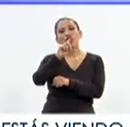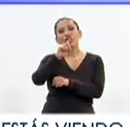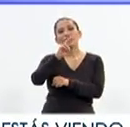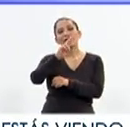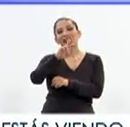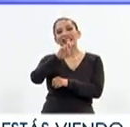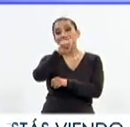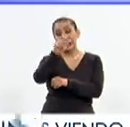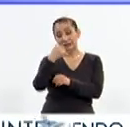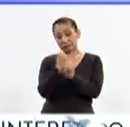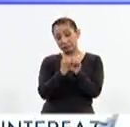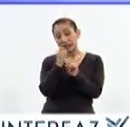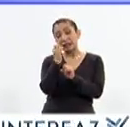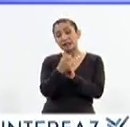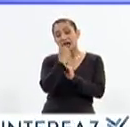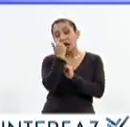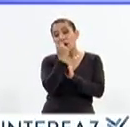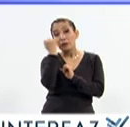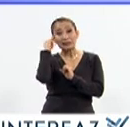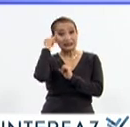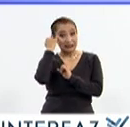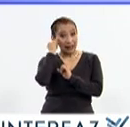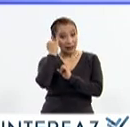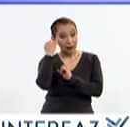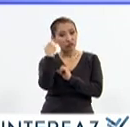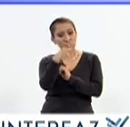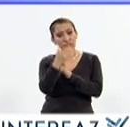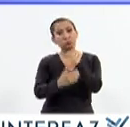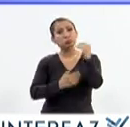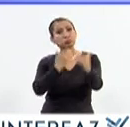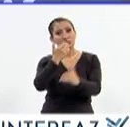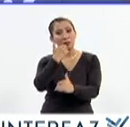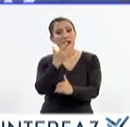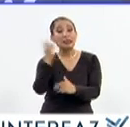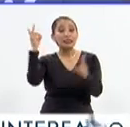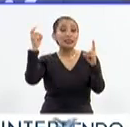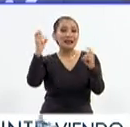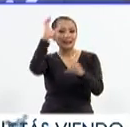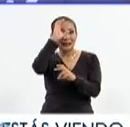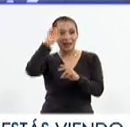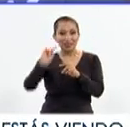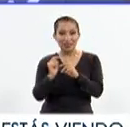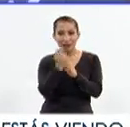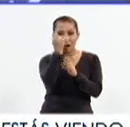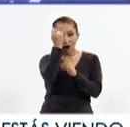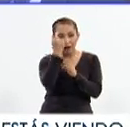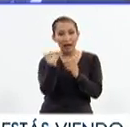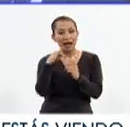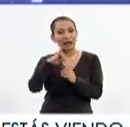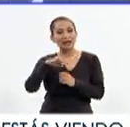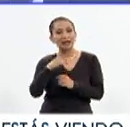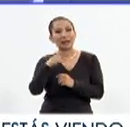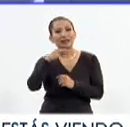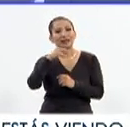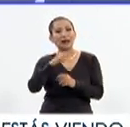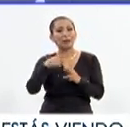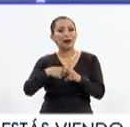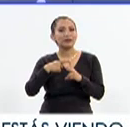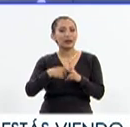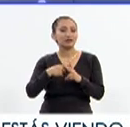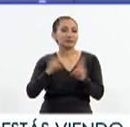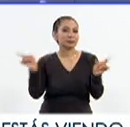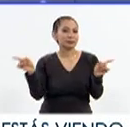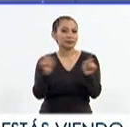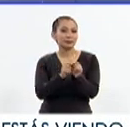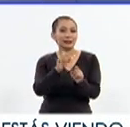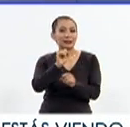una interesante nota sobre estudiantes indígenas y su desarrollo en las llamadas ciencias, tecnologías, ingeniería,